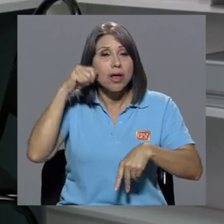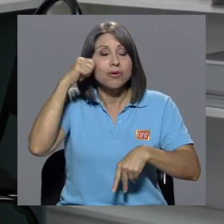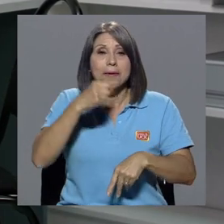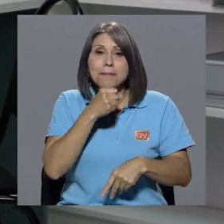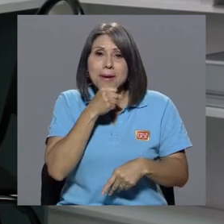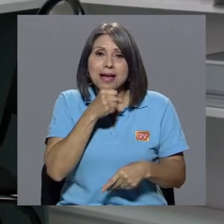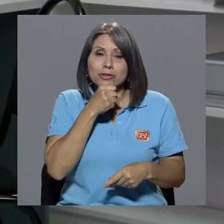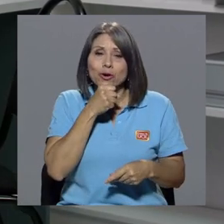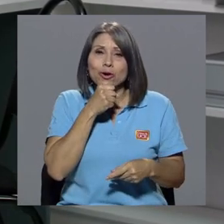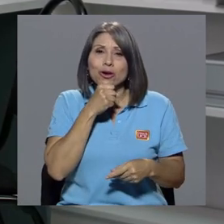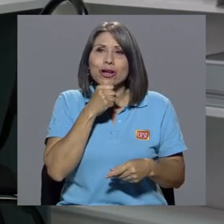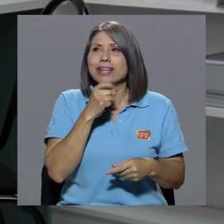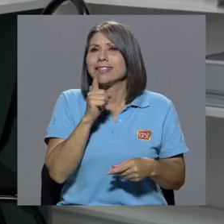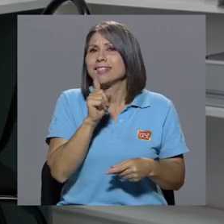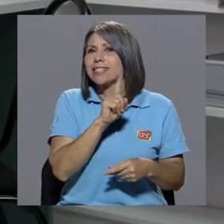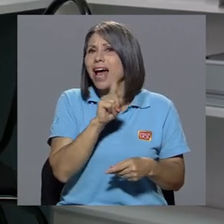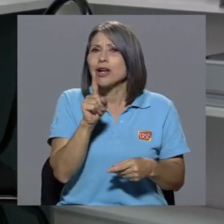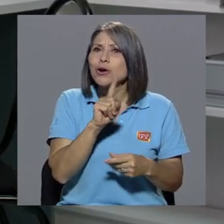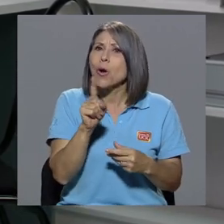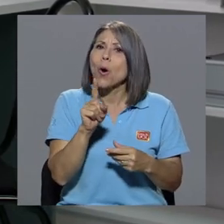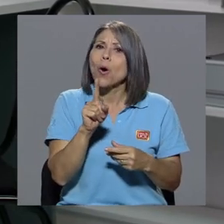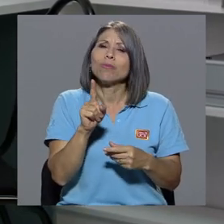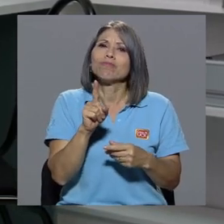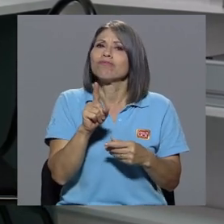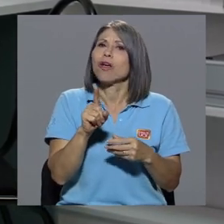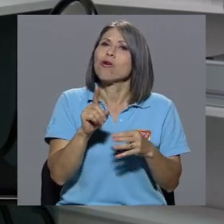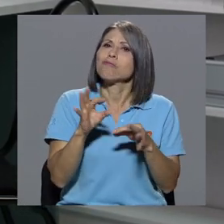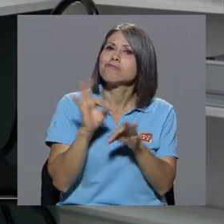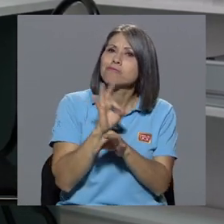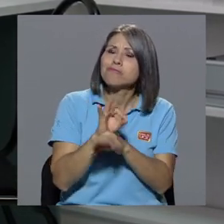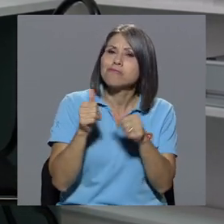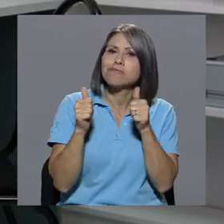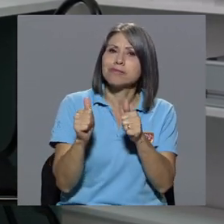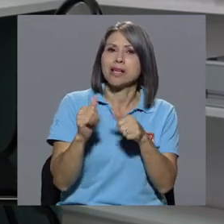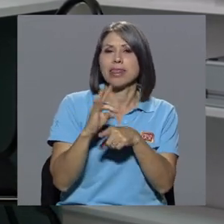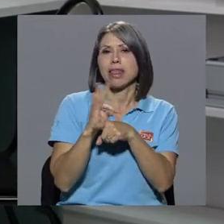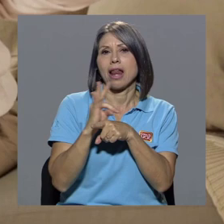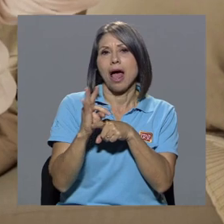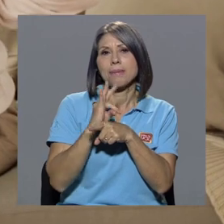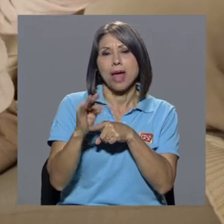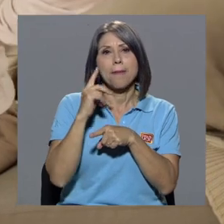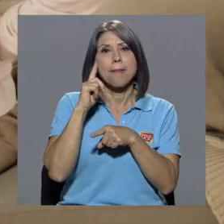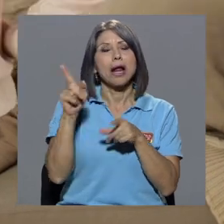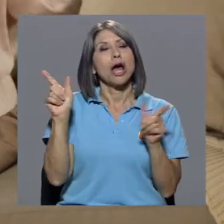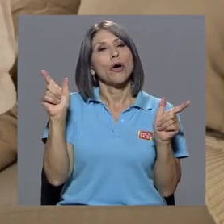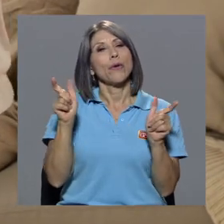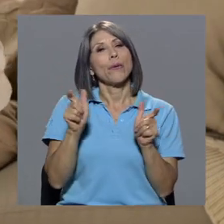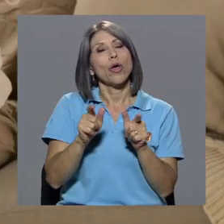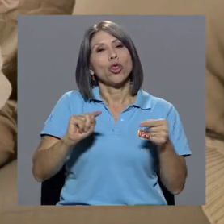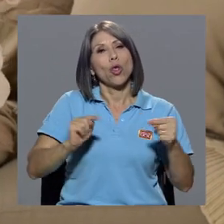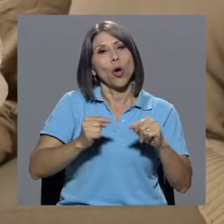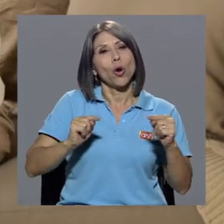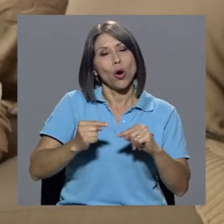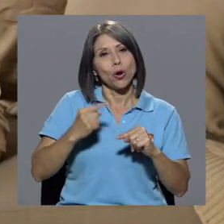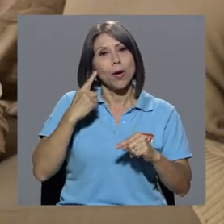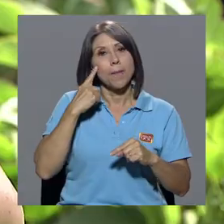no es tan apto para muchas de las terapias de manejo del dolor, ¿verdad? Porque incrementan las